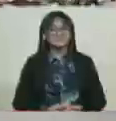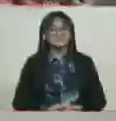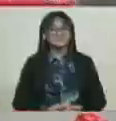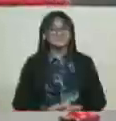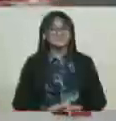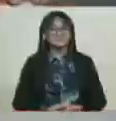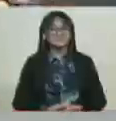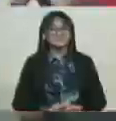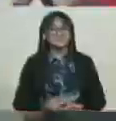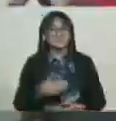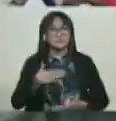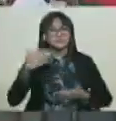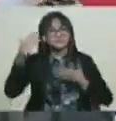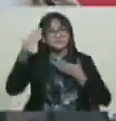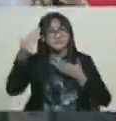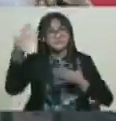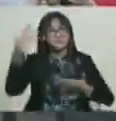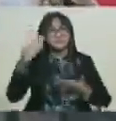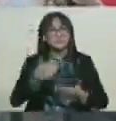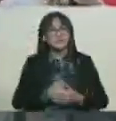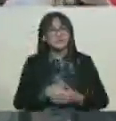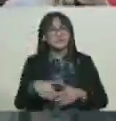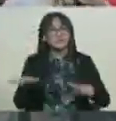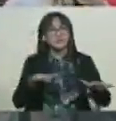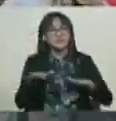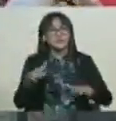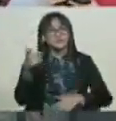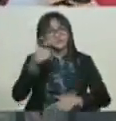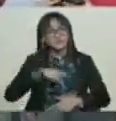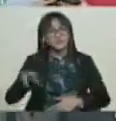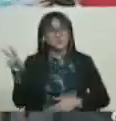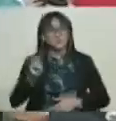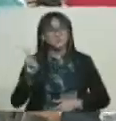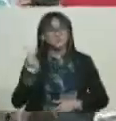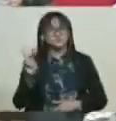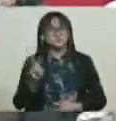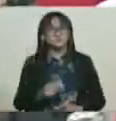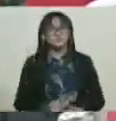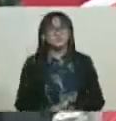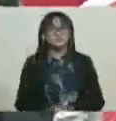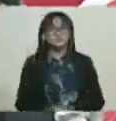quiero saludar al movimiento somos venezuela